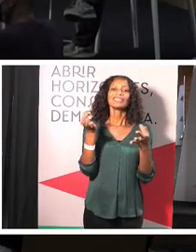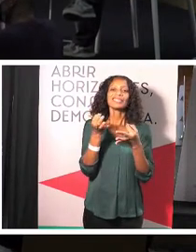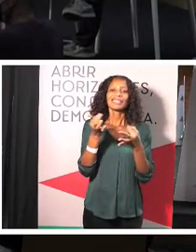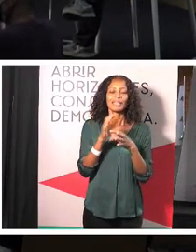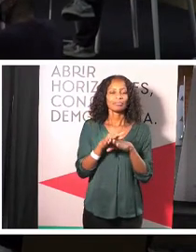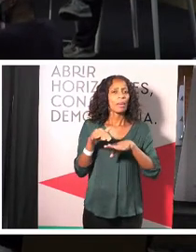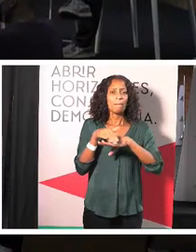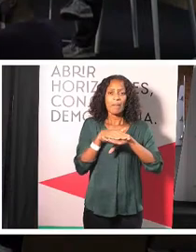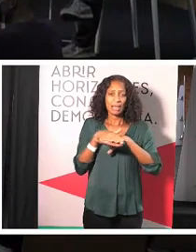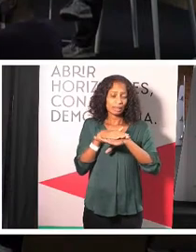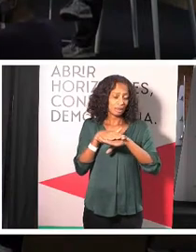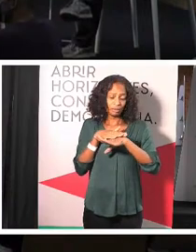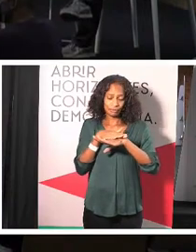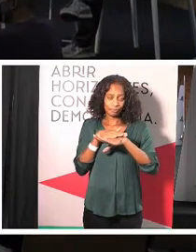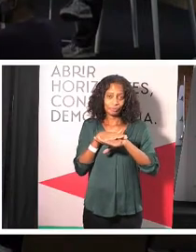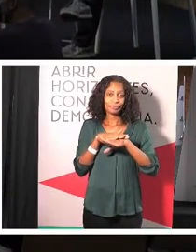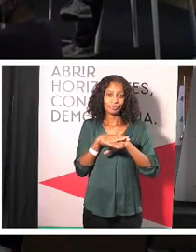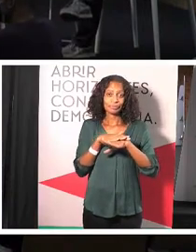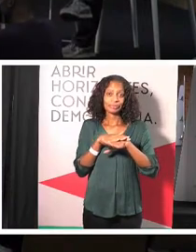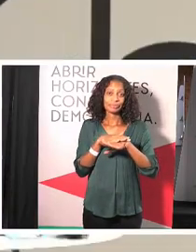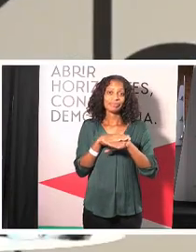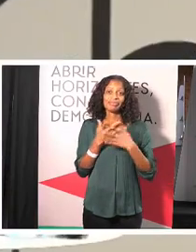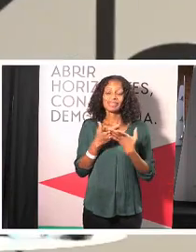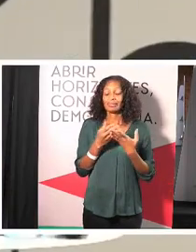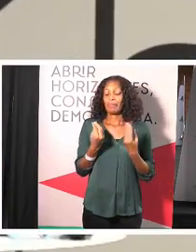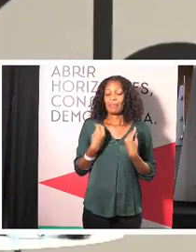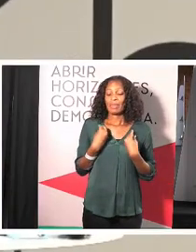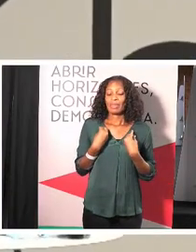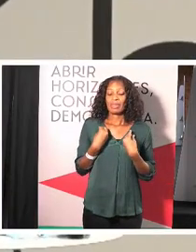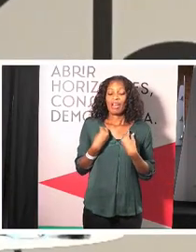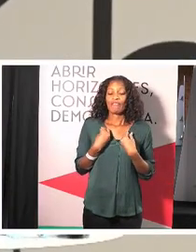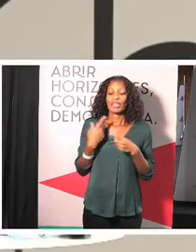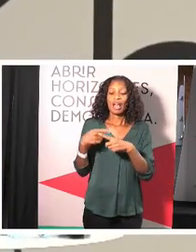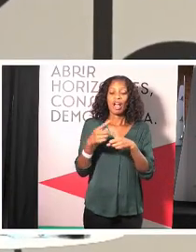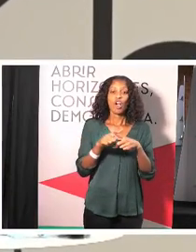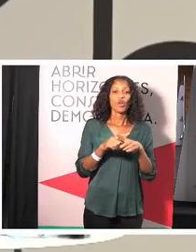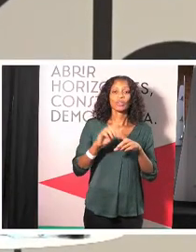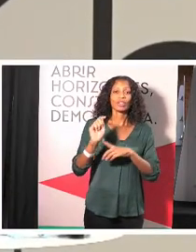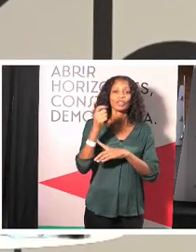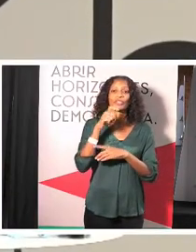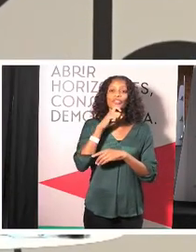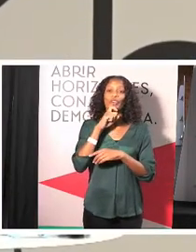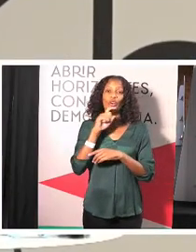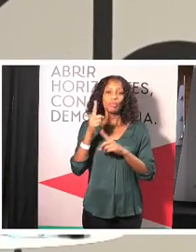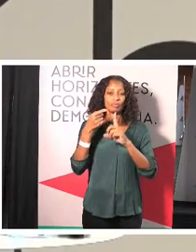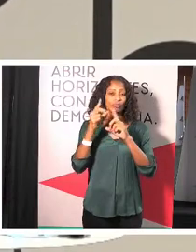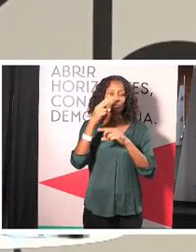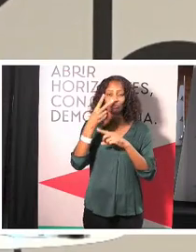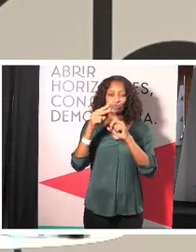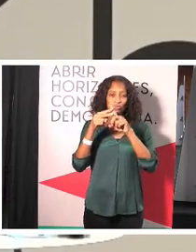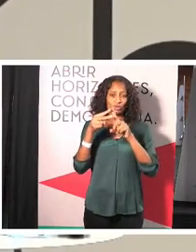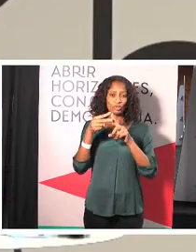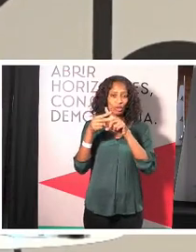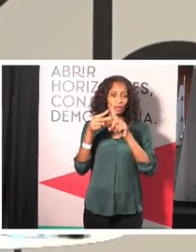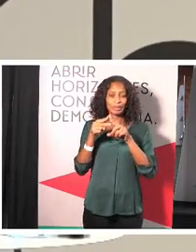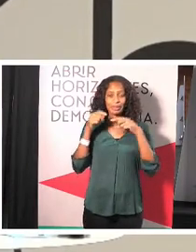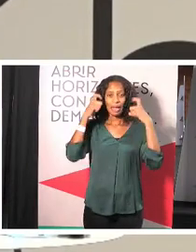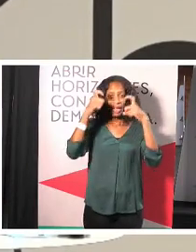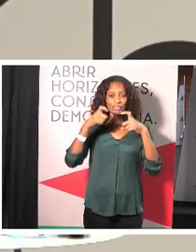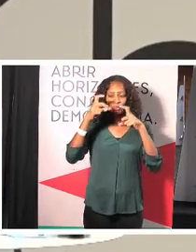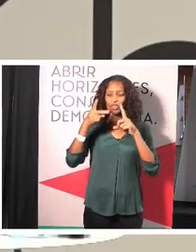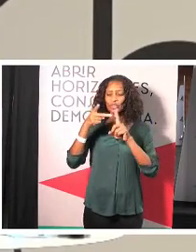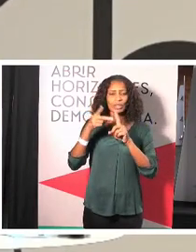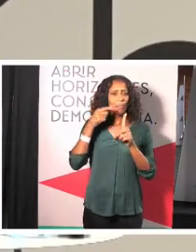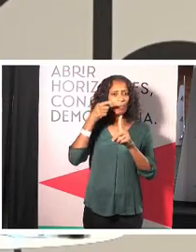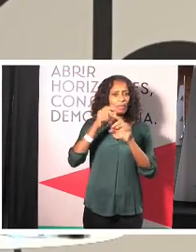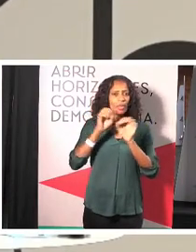básicamente, en la vida la única forma de conseguir cosas o objetivos es dos cosas. Una, esfuerzo, y otra, prioridades. Tener las prioridades claras.